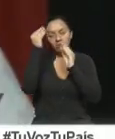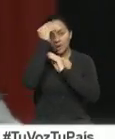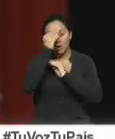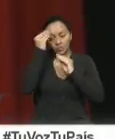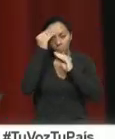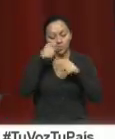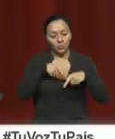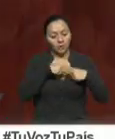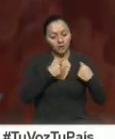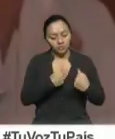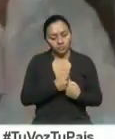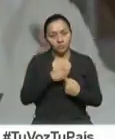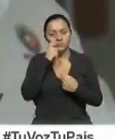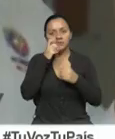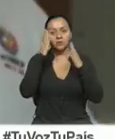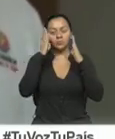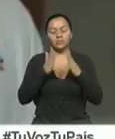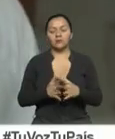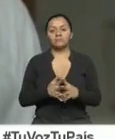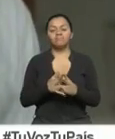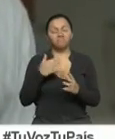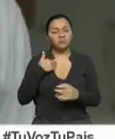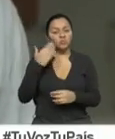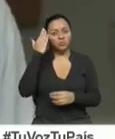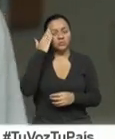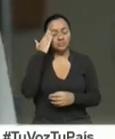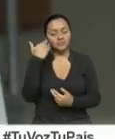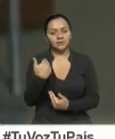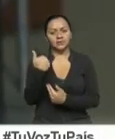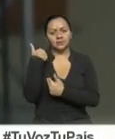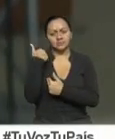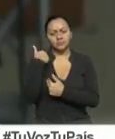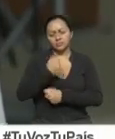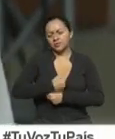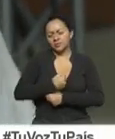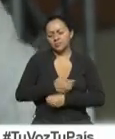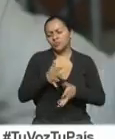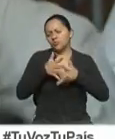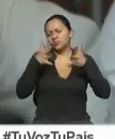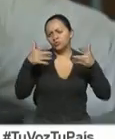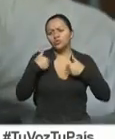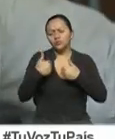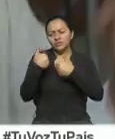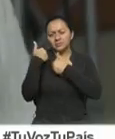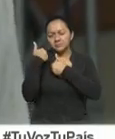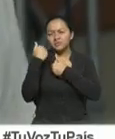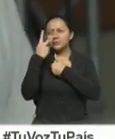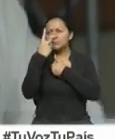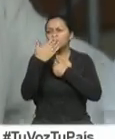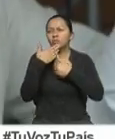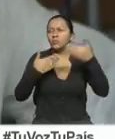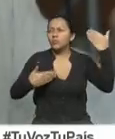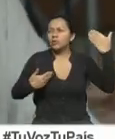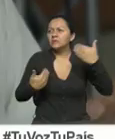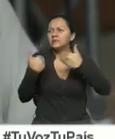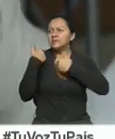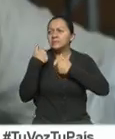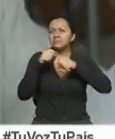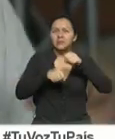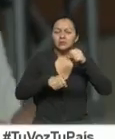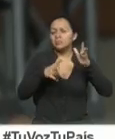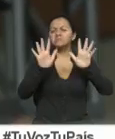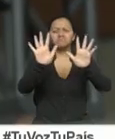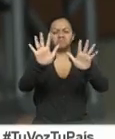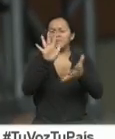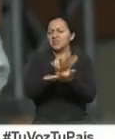el corazón del ser humano. Sé la responsabilidad que hay sobre mis hombros. Y si fuera necesario, ahí estaría. Pero no lo va a hacer. Vamos